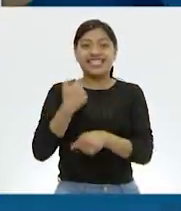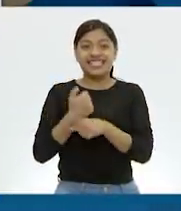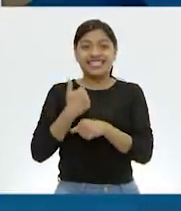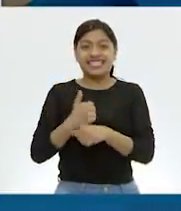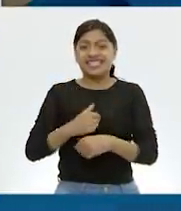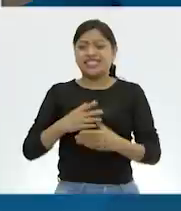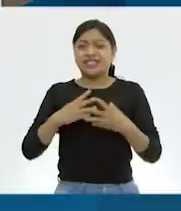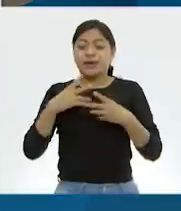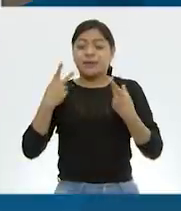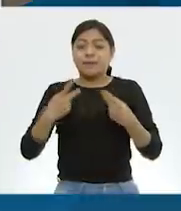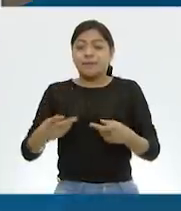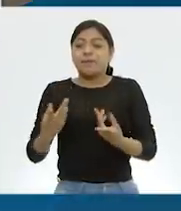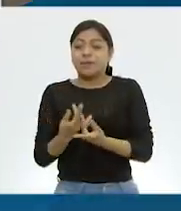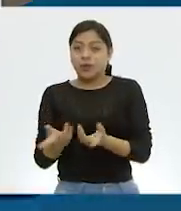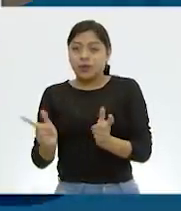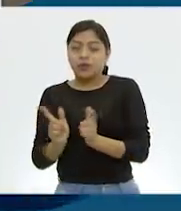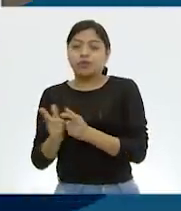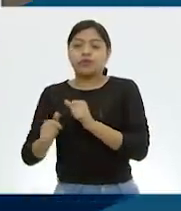masiva.